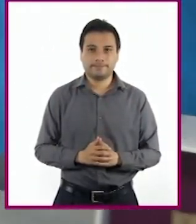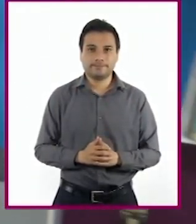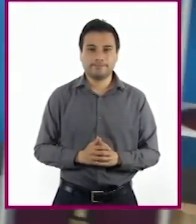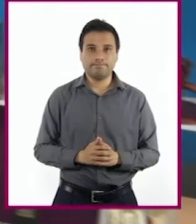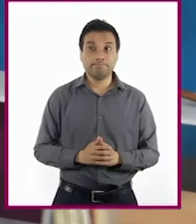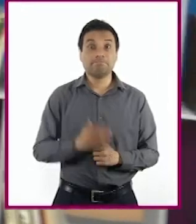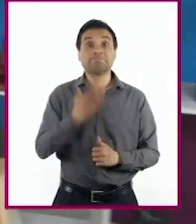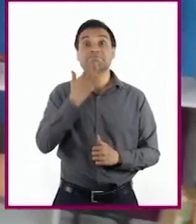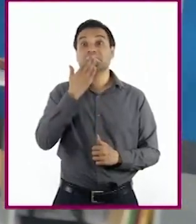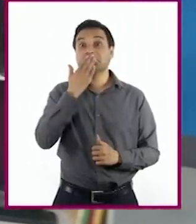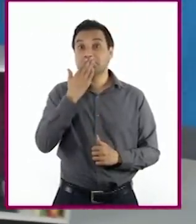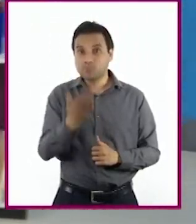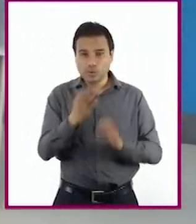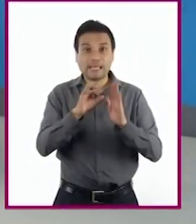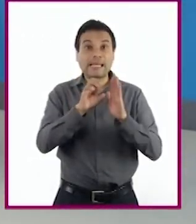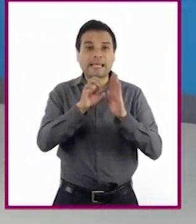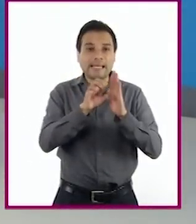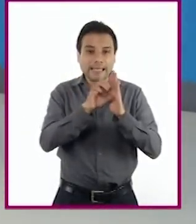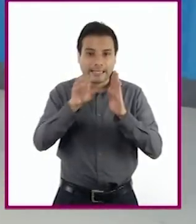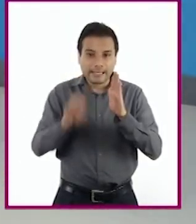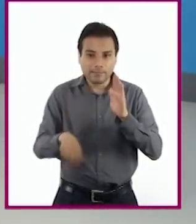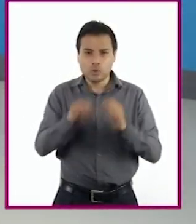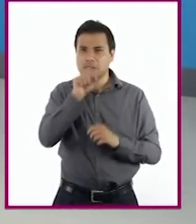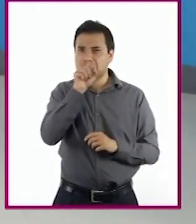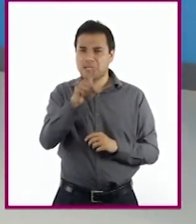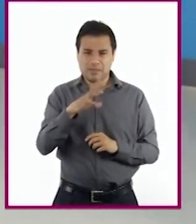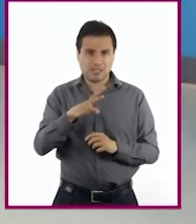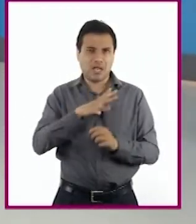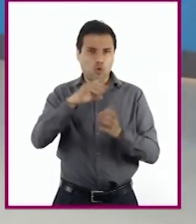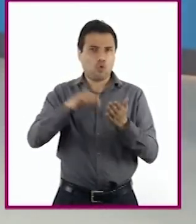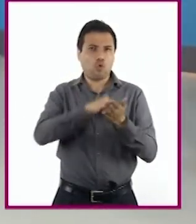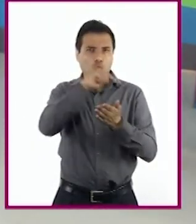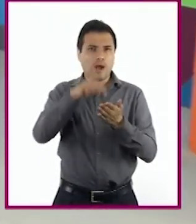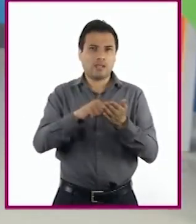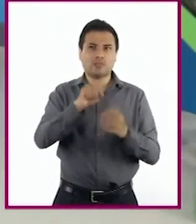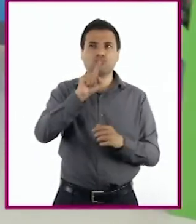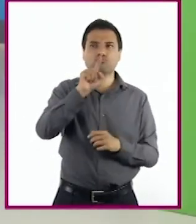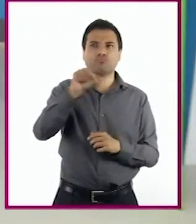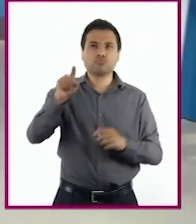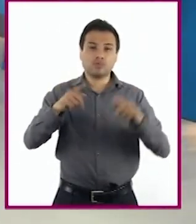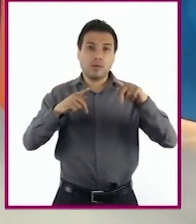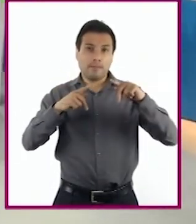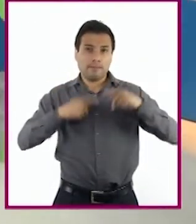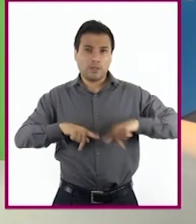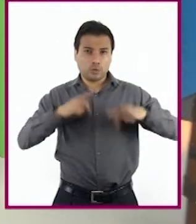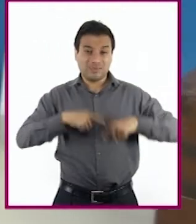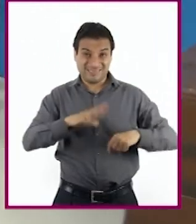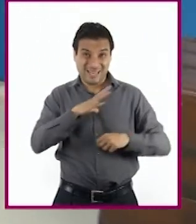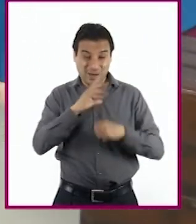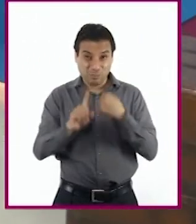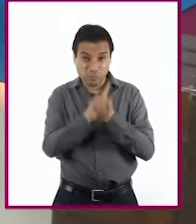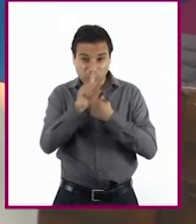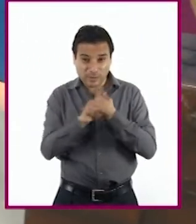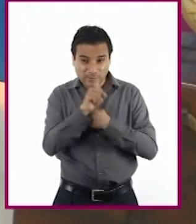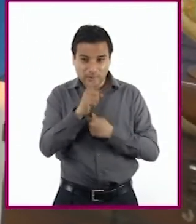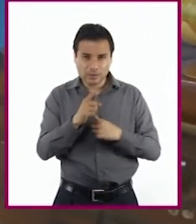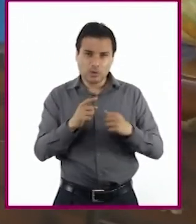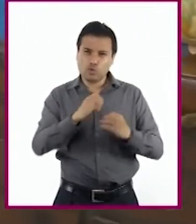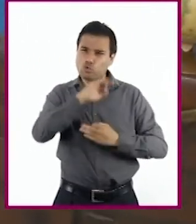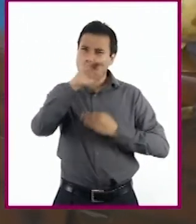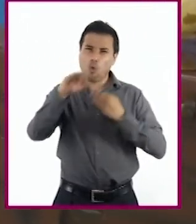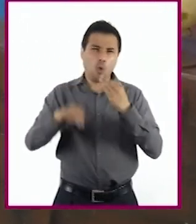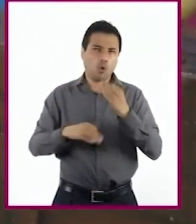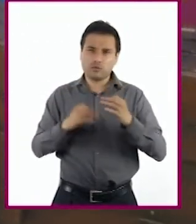¡Qué buen ejemplo, maestro! También hay localidades en que las personas, cuando tienen una dificultad, reciben apoyo de toda